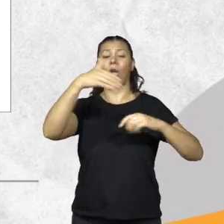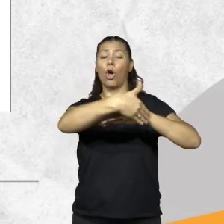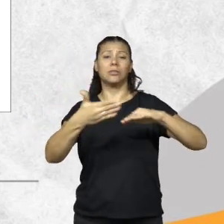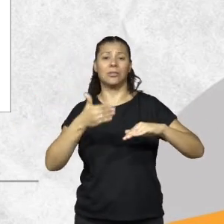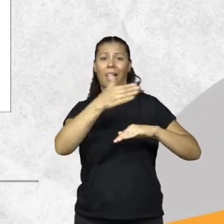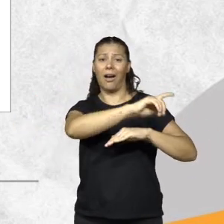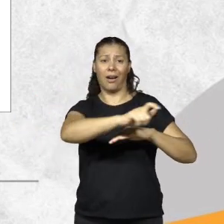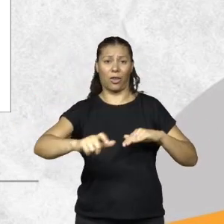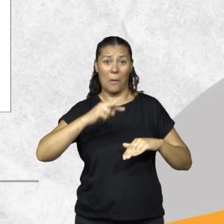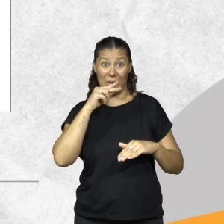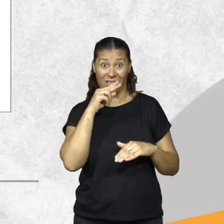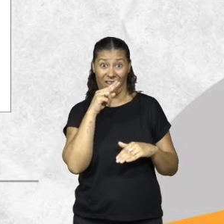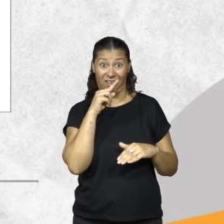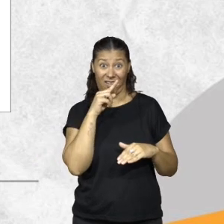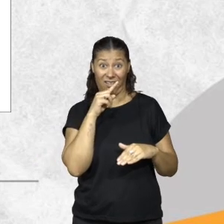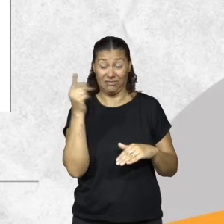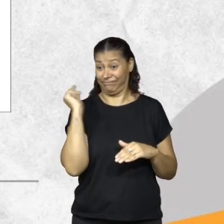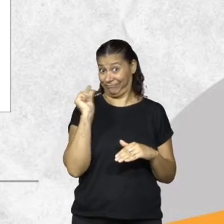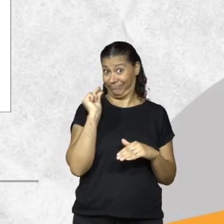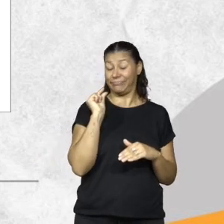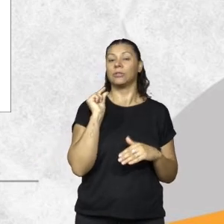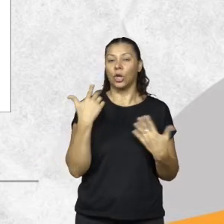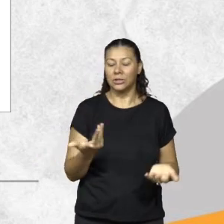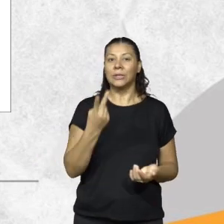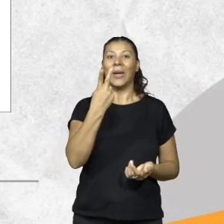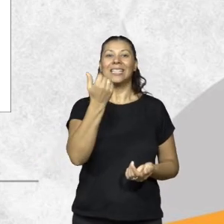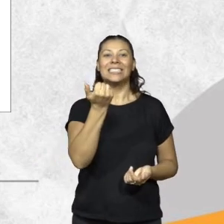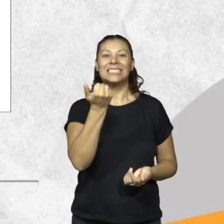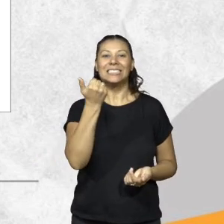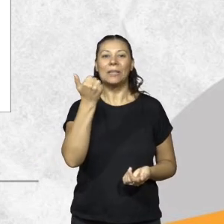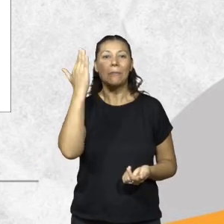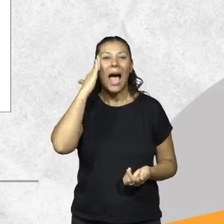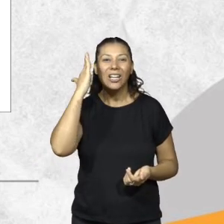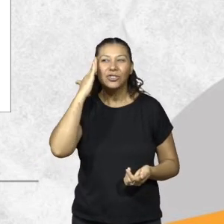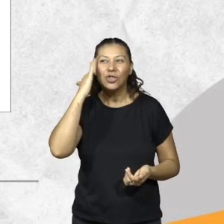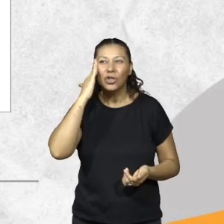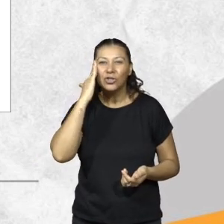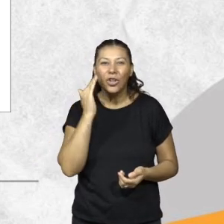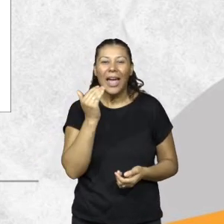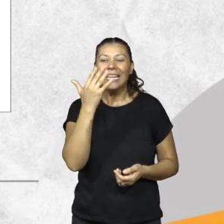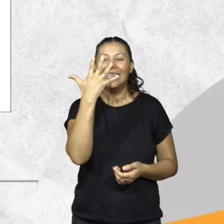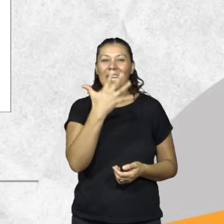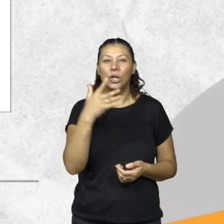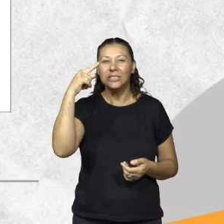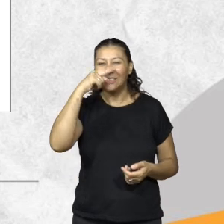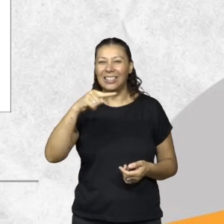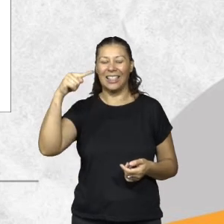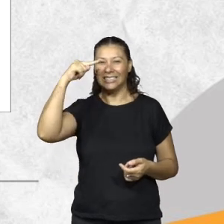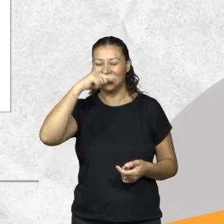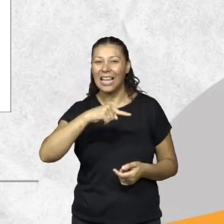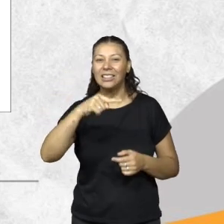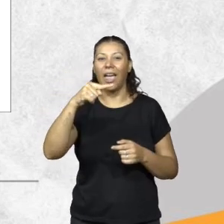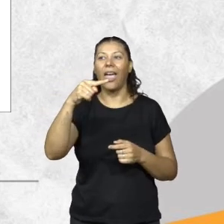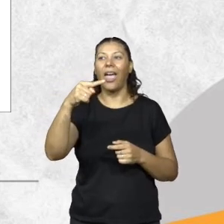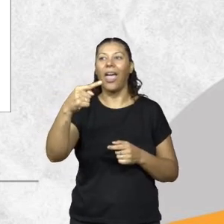Plata. Entonces, al 26 de marzo teníamos 577.000 vistas, porque la gente ha